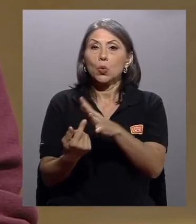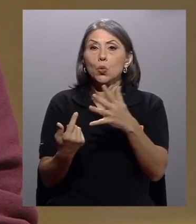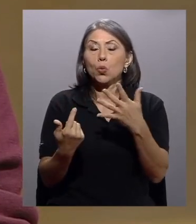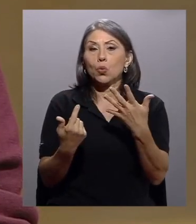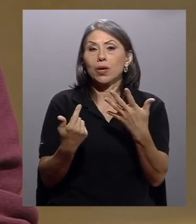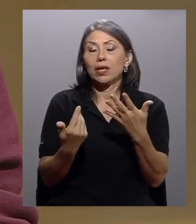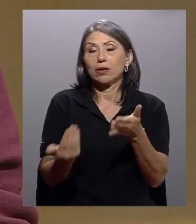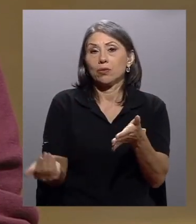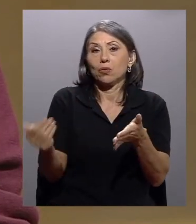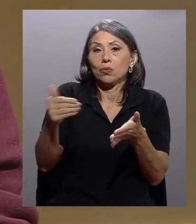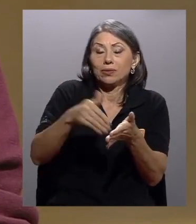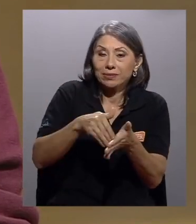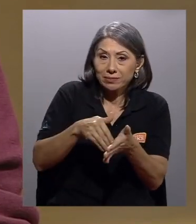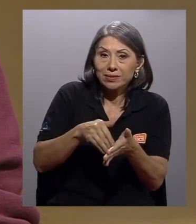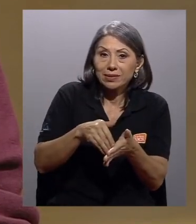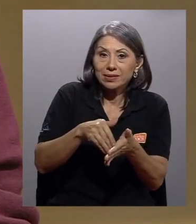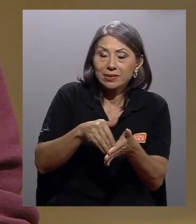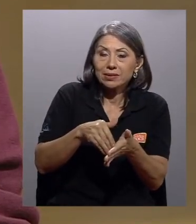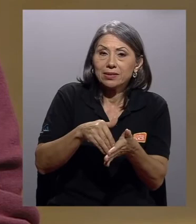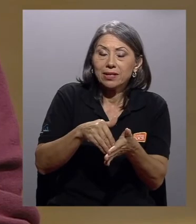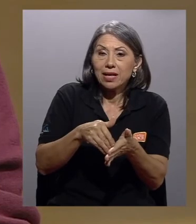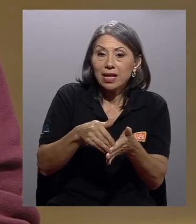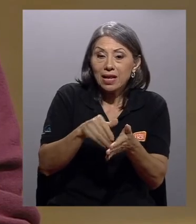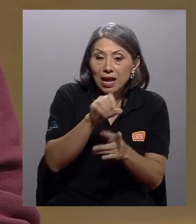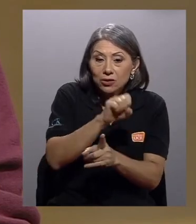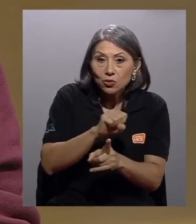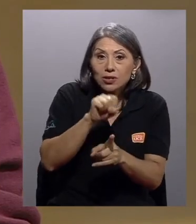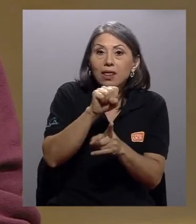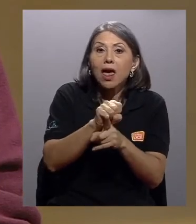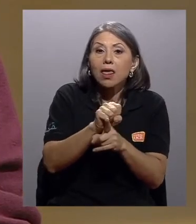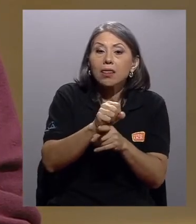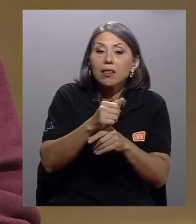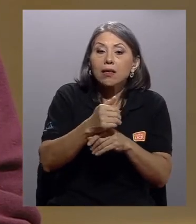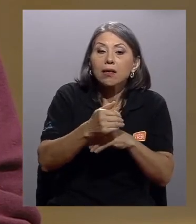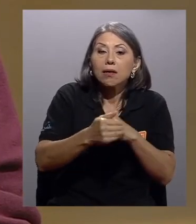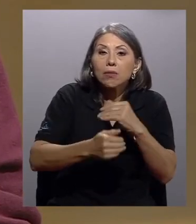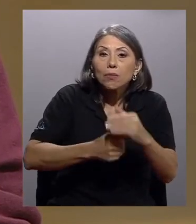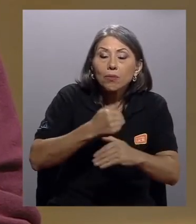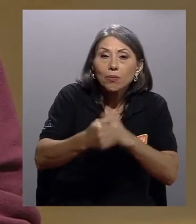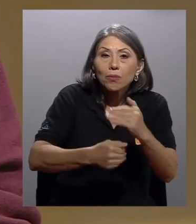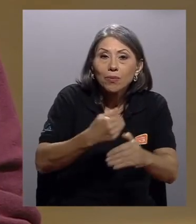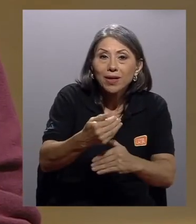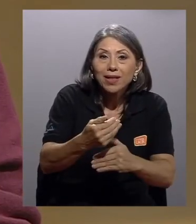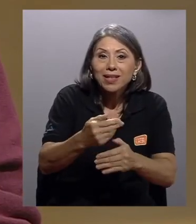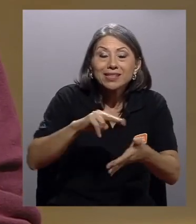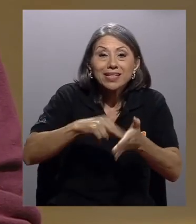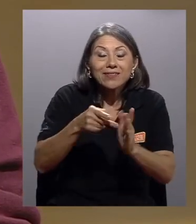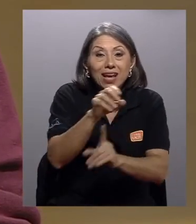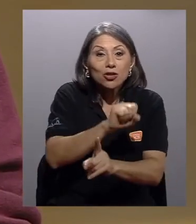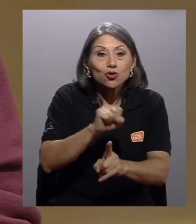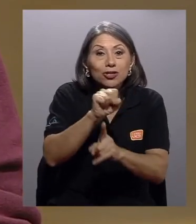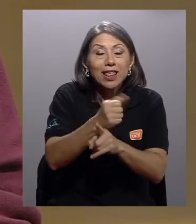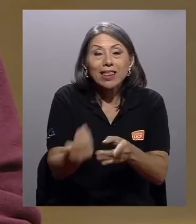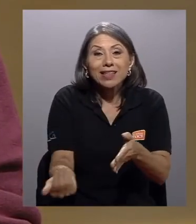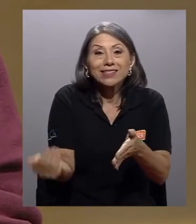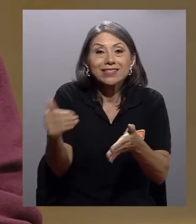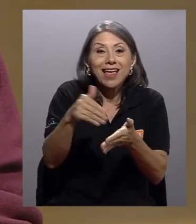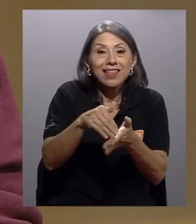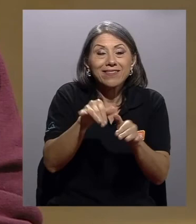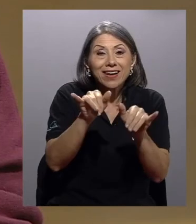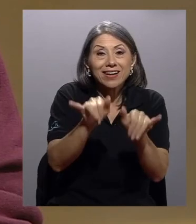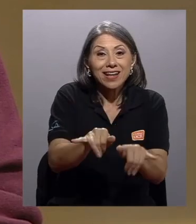el retorno de la sociedad. O sea, la sociedad está de regreso,